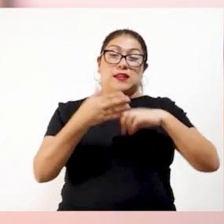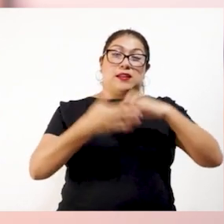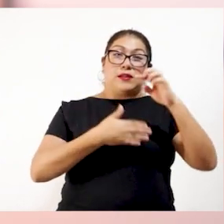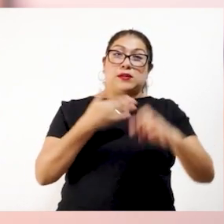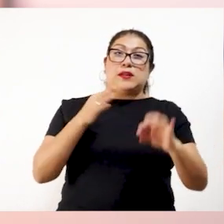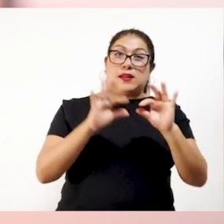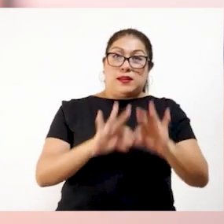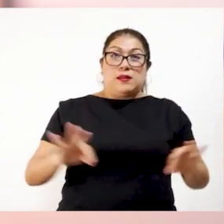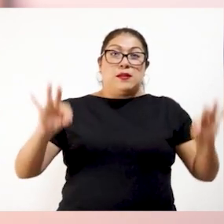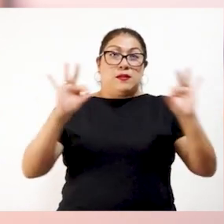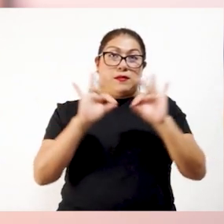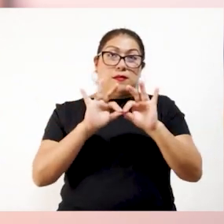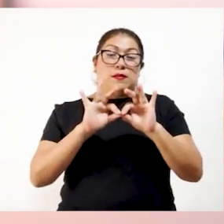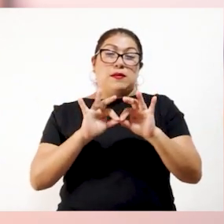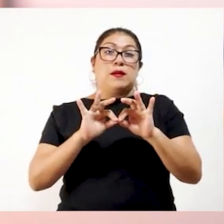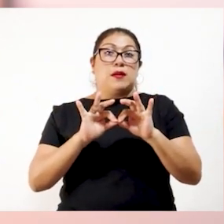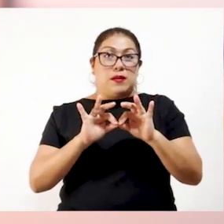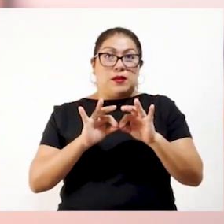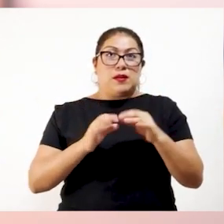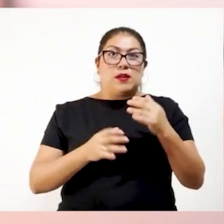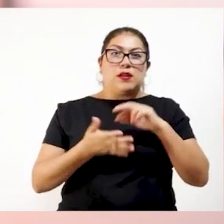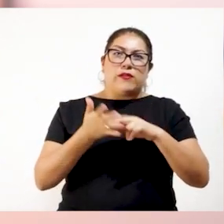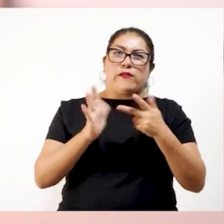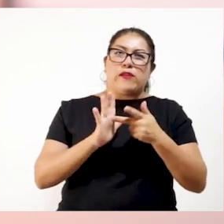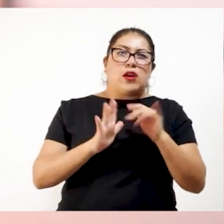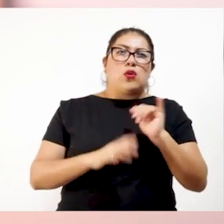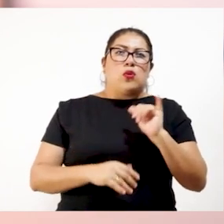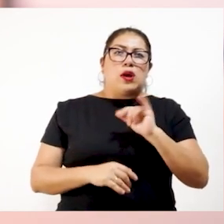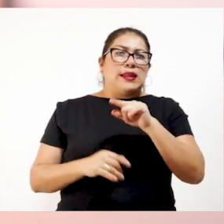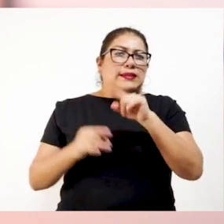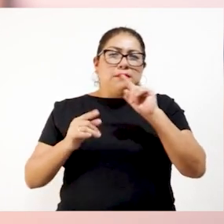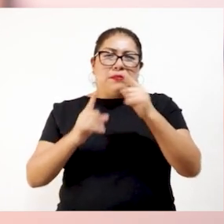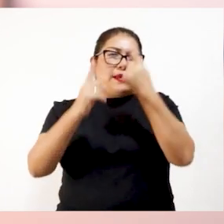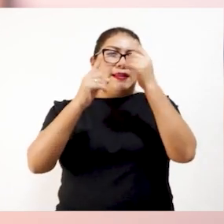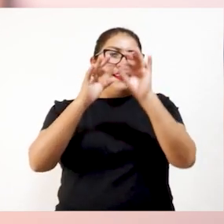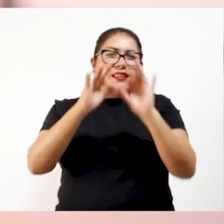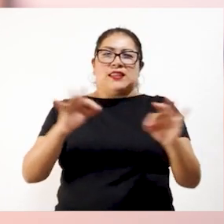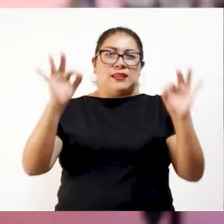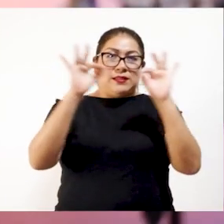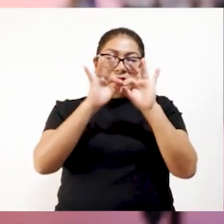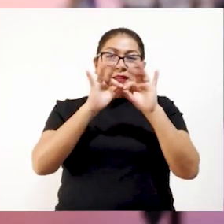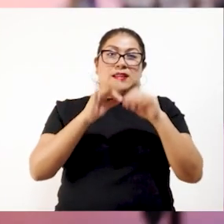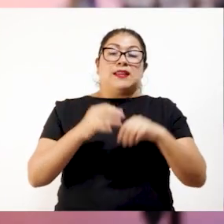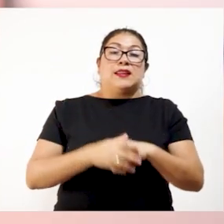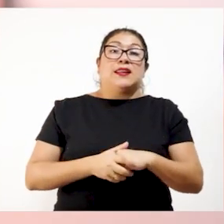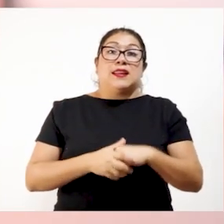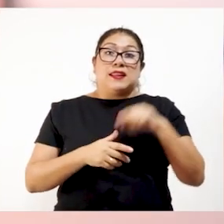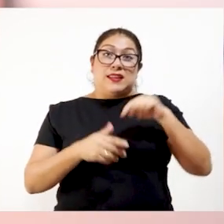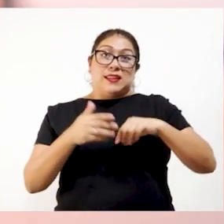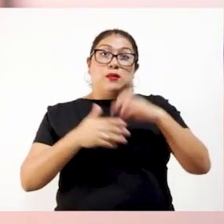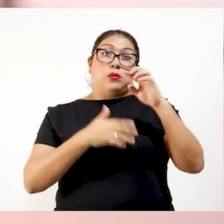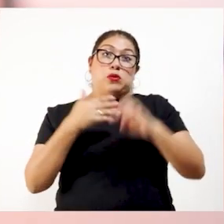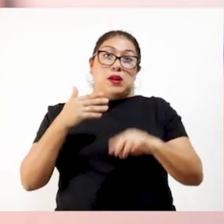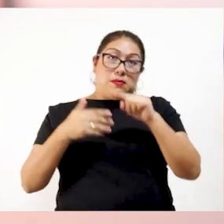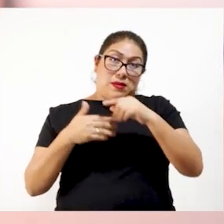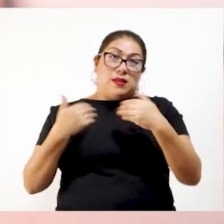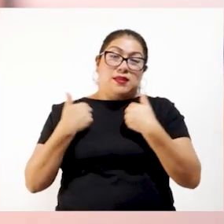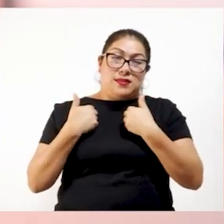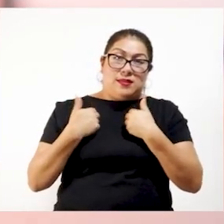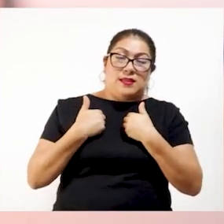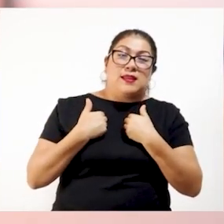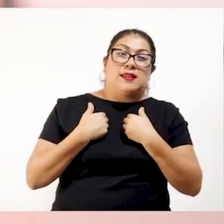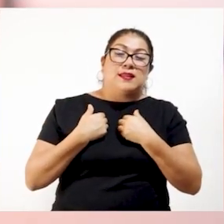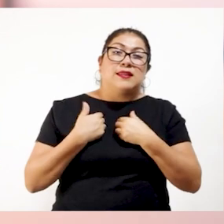programa fundamental, yo diría nuestro buque insignia, si me permites la expresión, es nuestro programa Ágora. Es un programa que